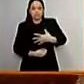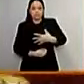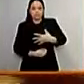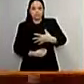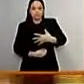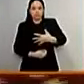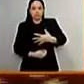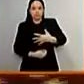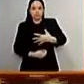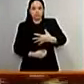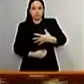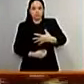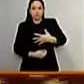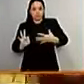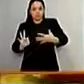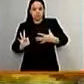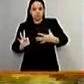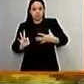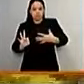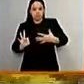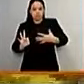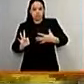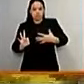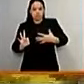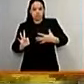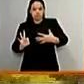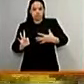Es el 29. Cuarto número